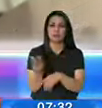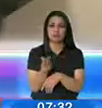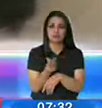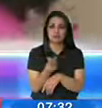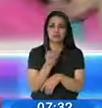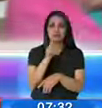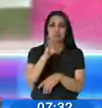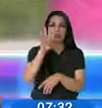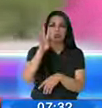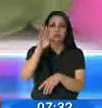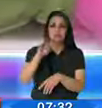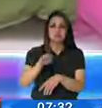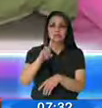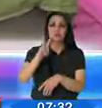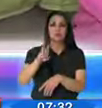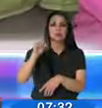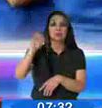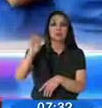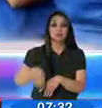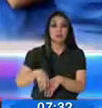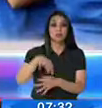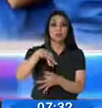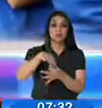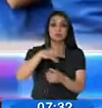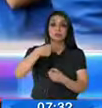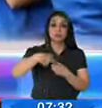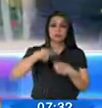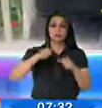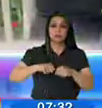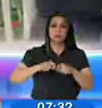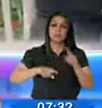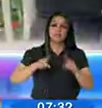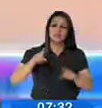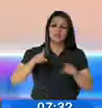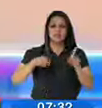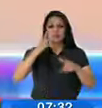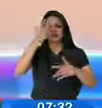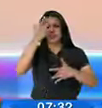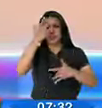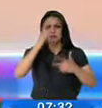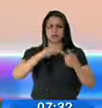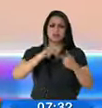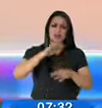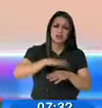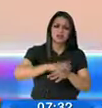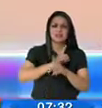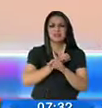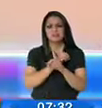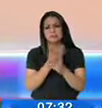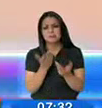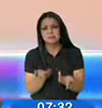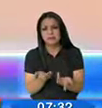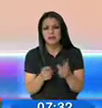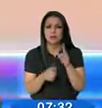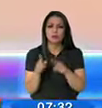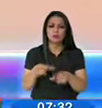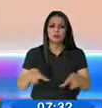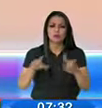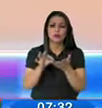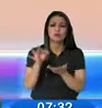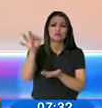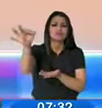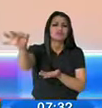del 24 al 21%. El ausentismo a veces se marca por enfermedad, por su condición de discapacidad, áreas rurales,